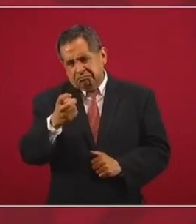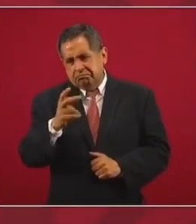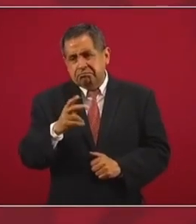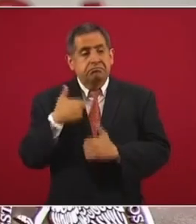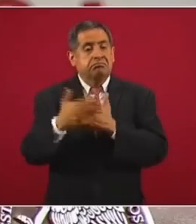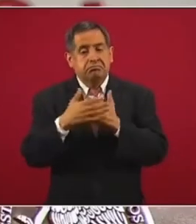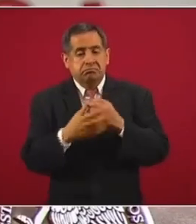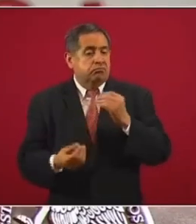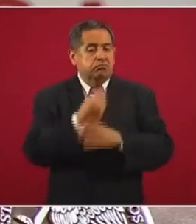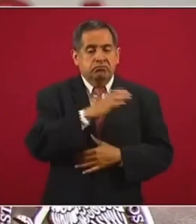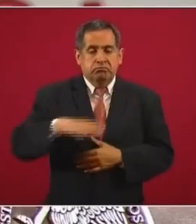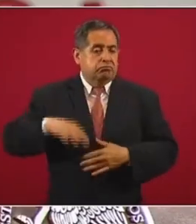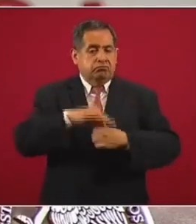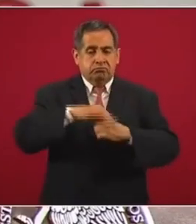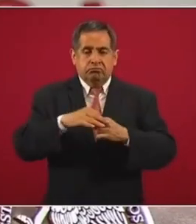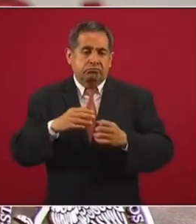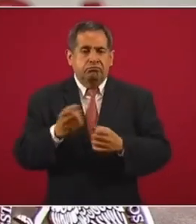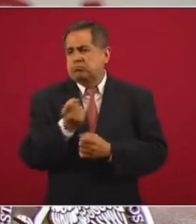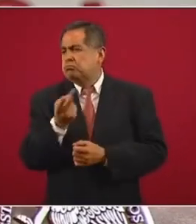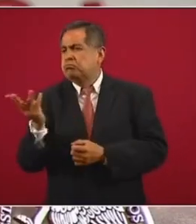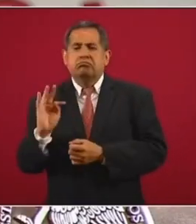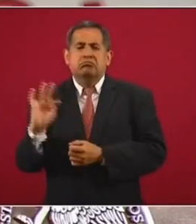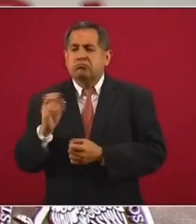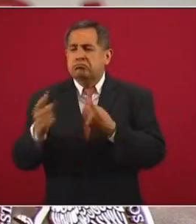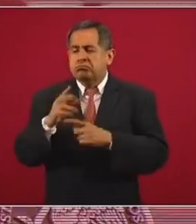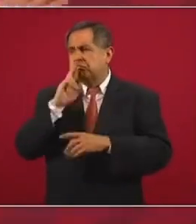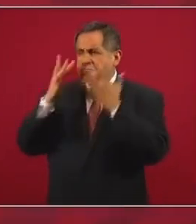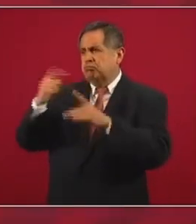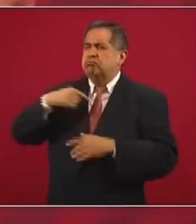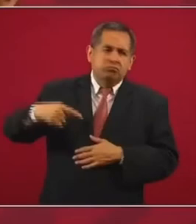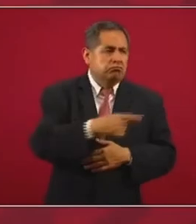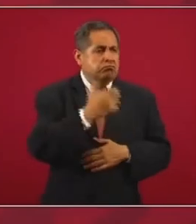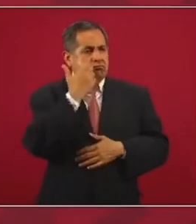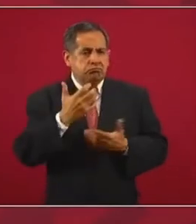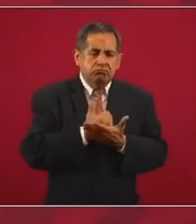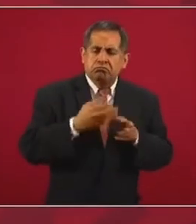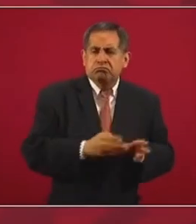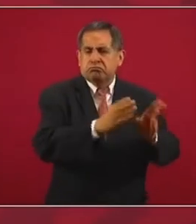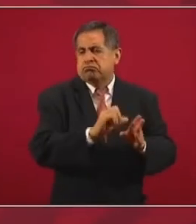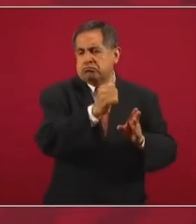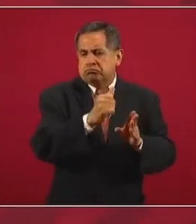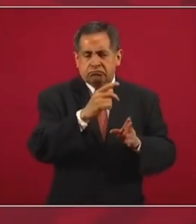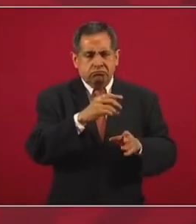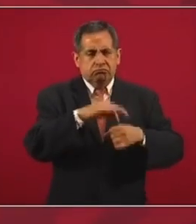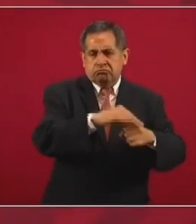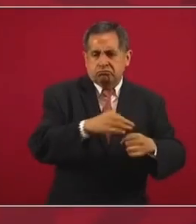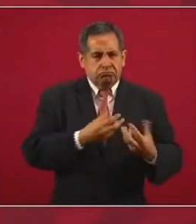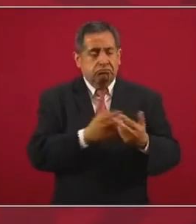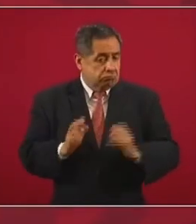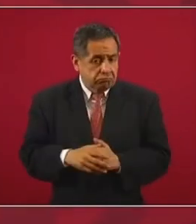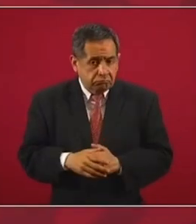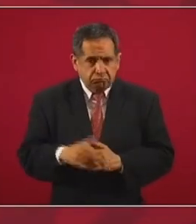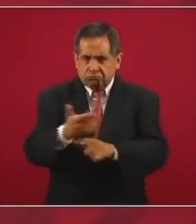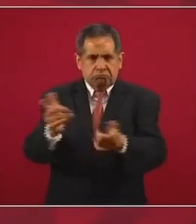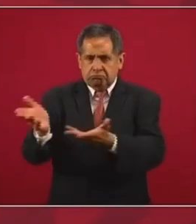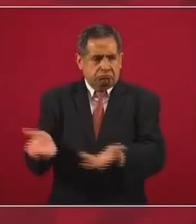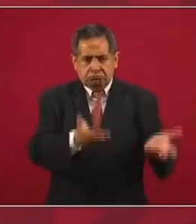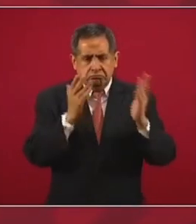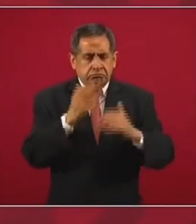ya van a venir las elecciones y el que quiera agarrar ese camino, pues va a quedar en